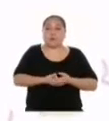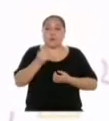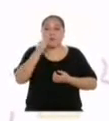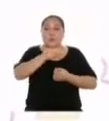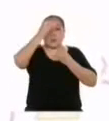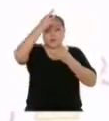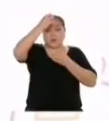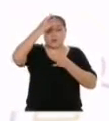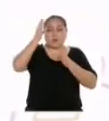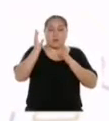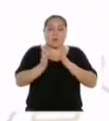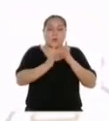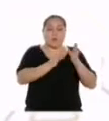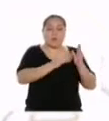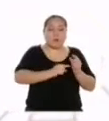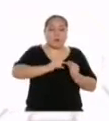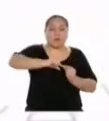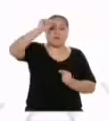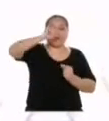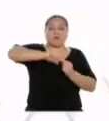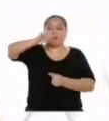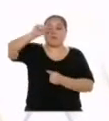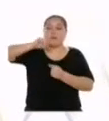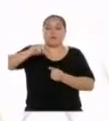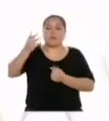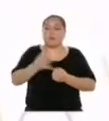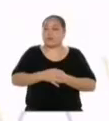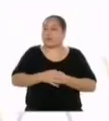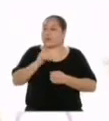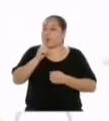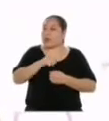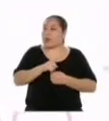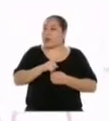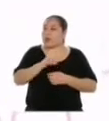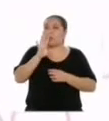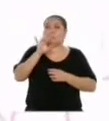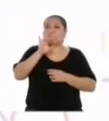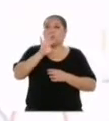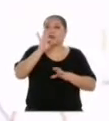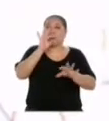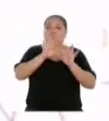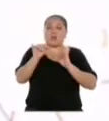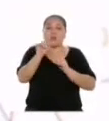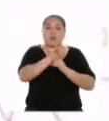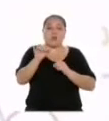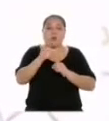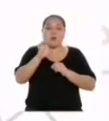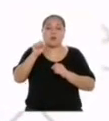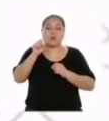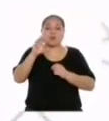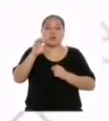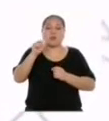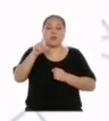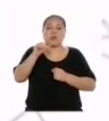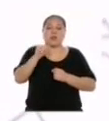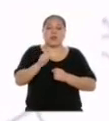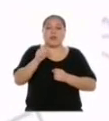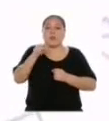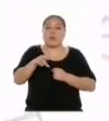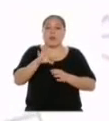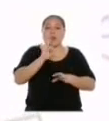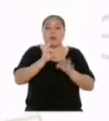información hemos elaborado el gráfico de barras comparadas. Veo que escogieron una misma escala para los datos de la variable